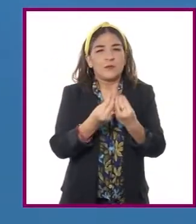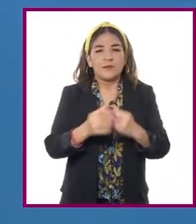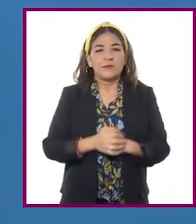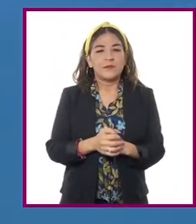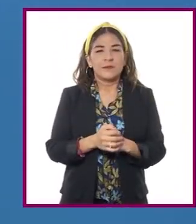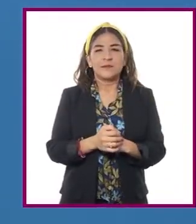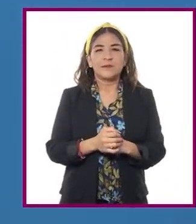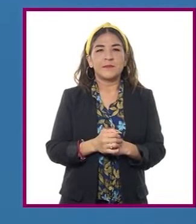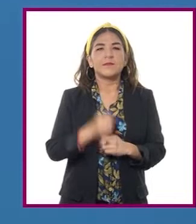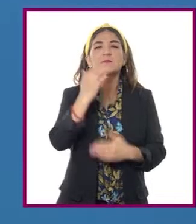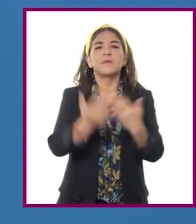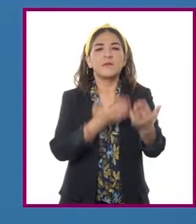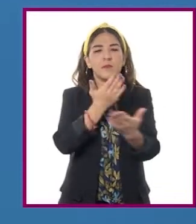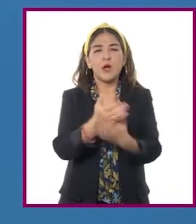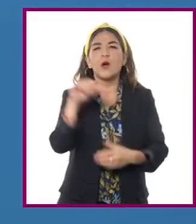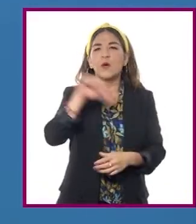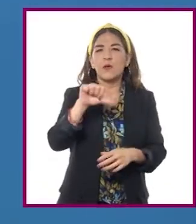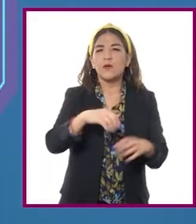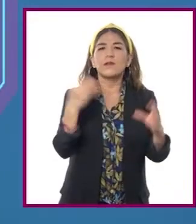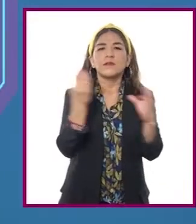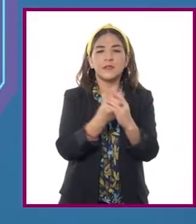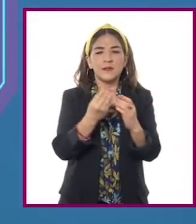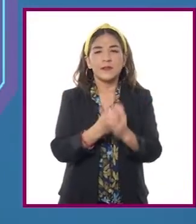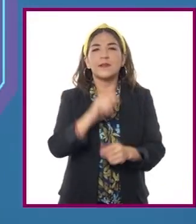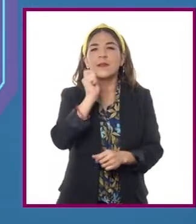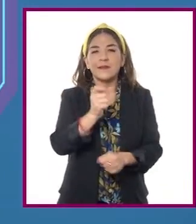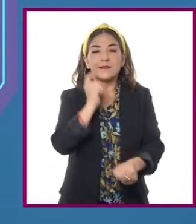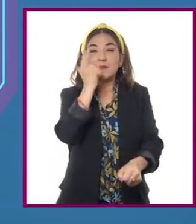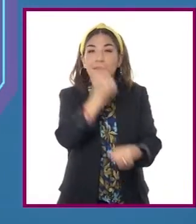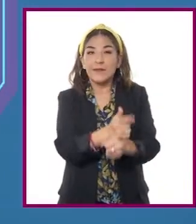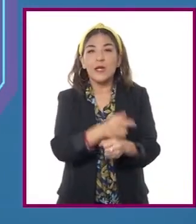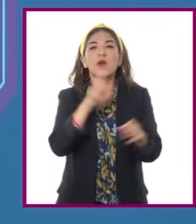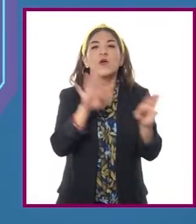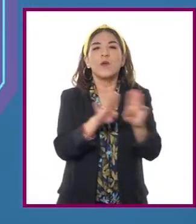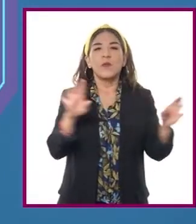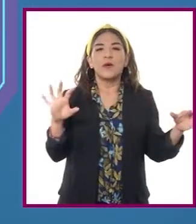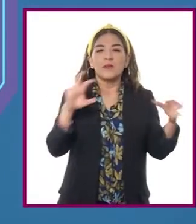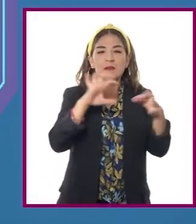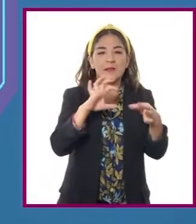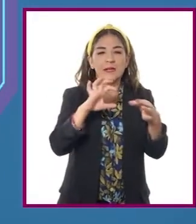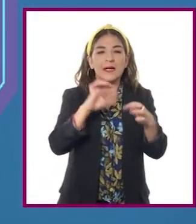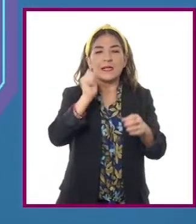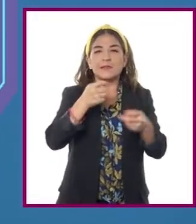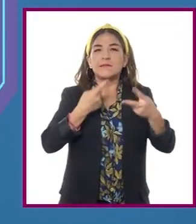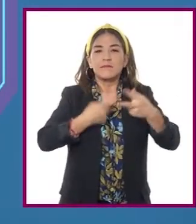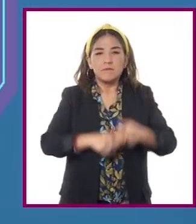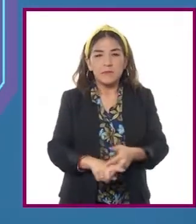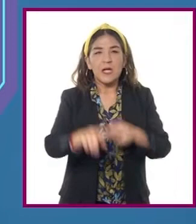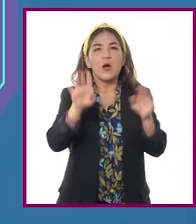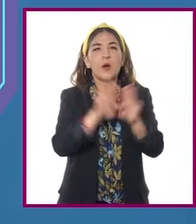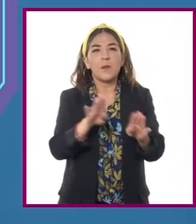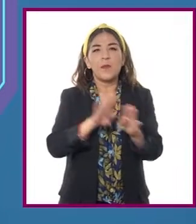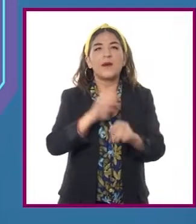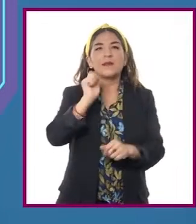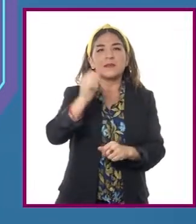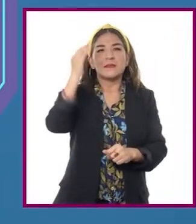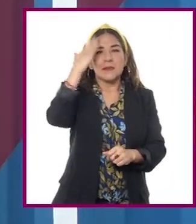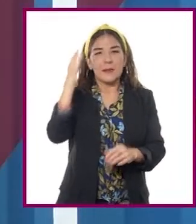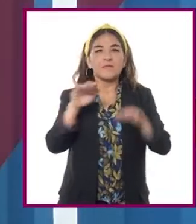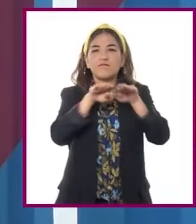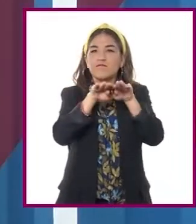El propósito de la sesión de hoy será identificar el principio de imparcialidad en las leyes y